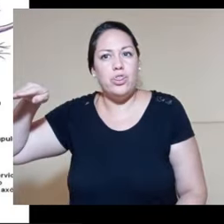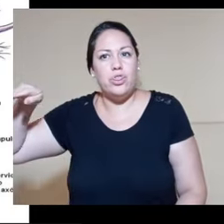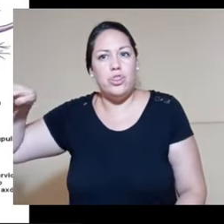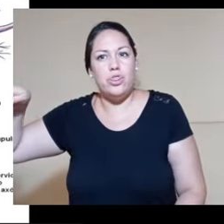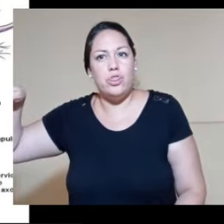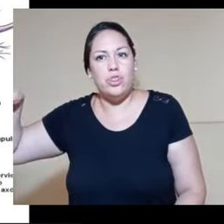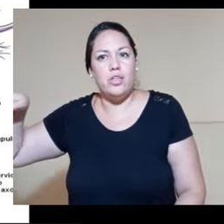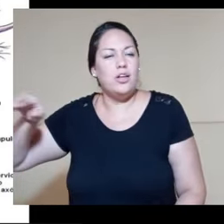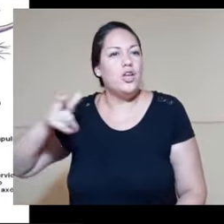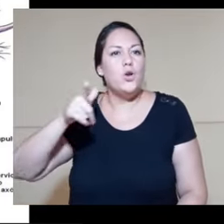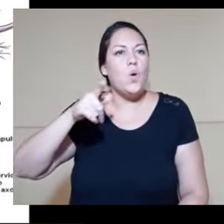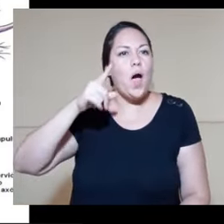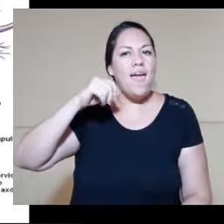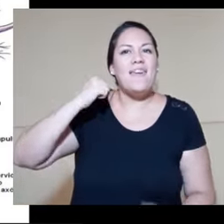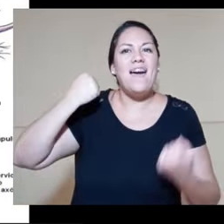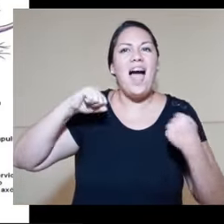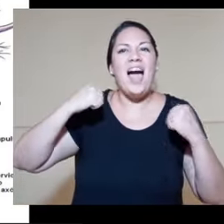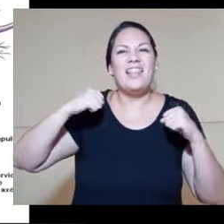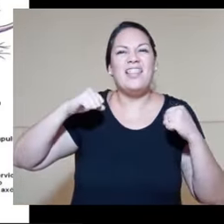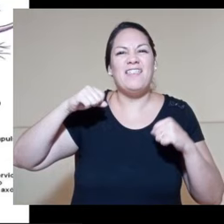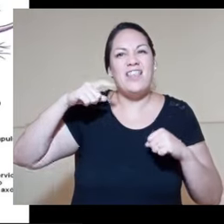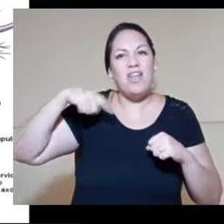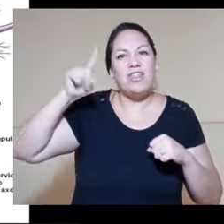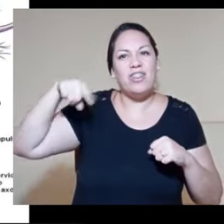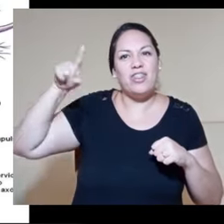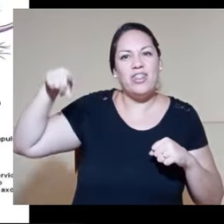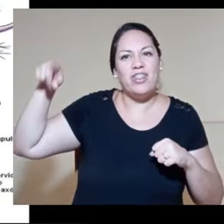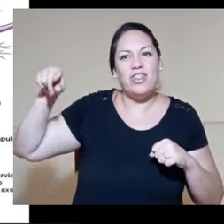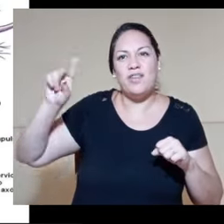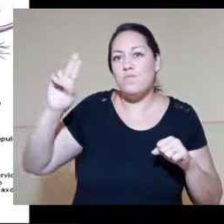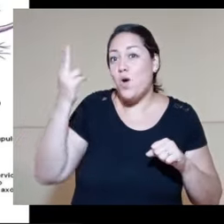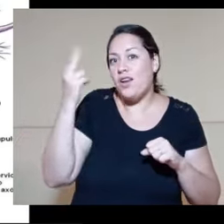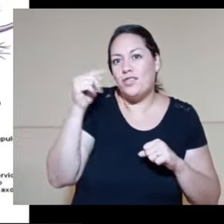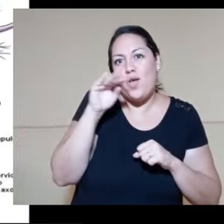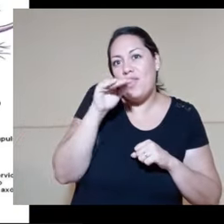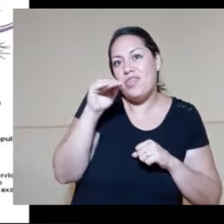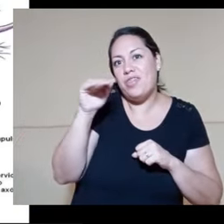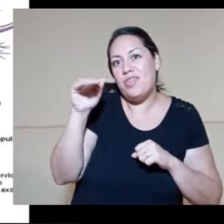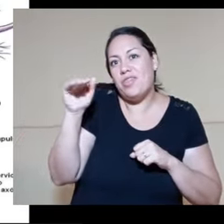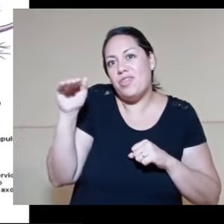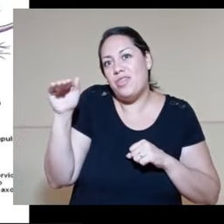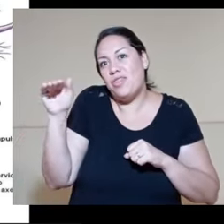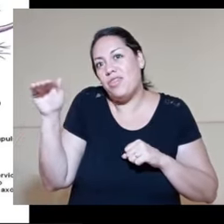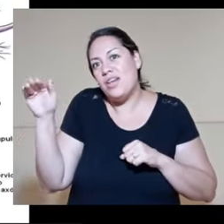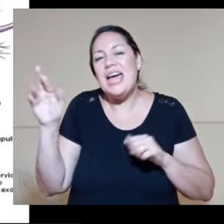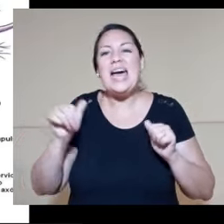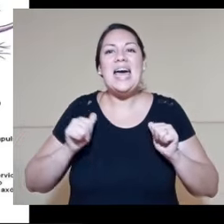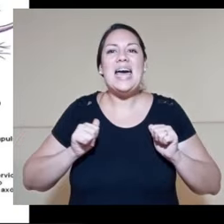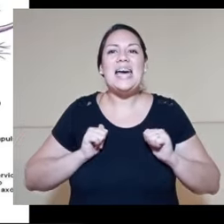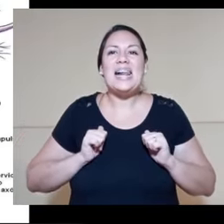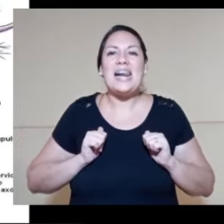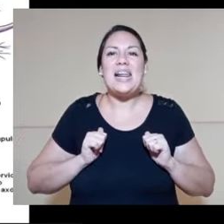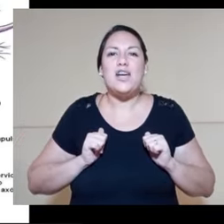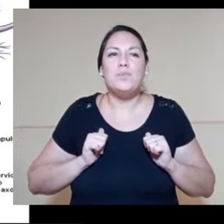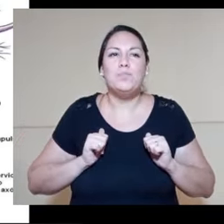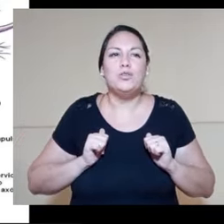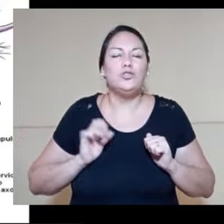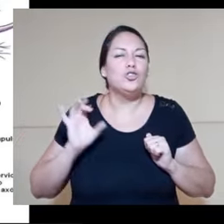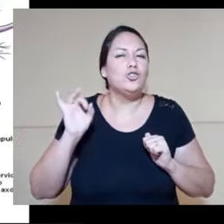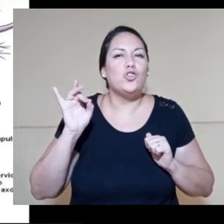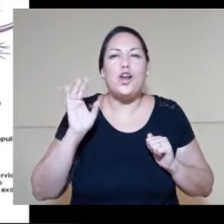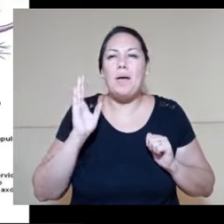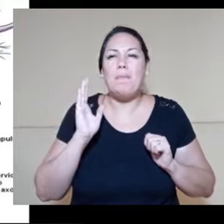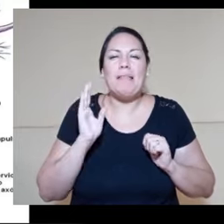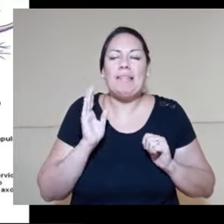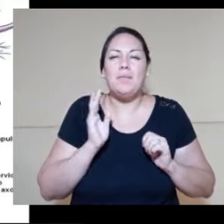es un trazado lineal. Una línea así, ¡pip! Porque no hay impulso.